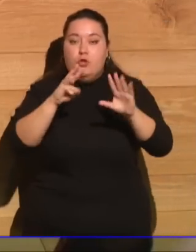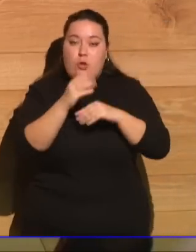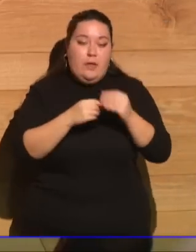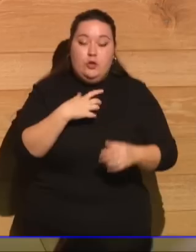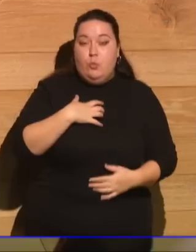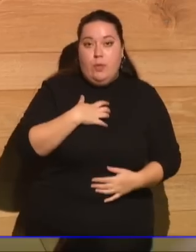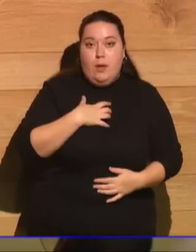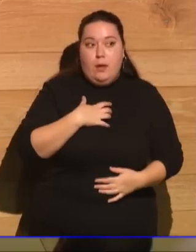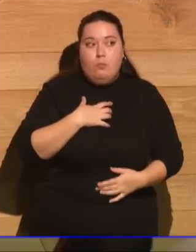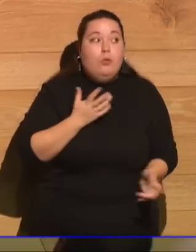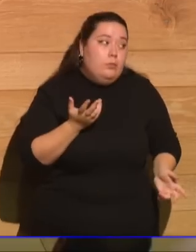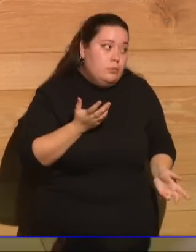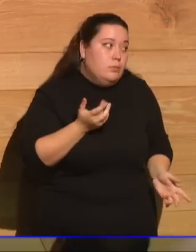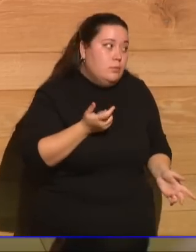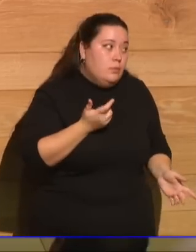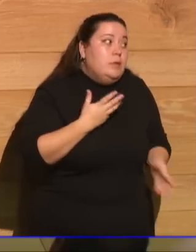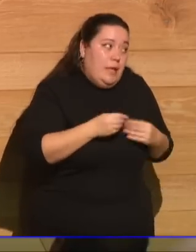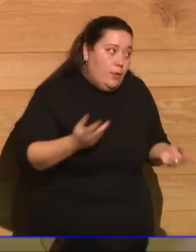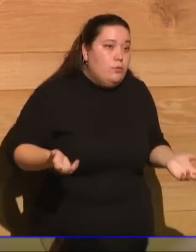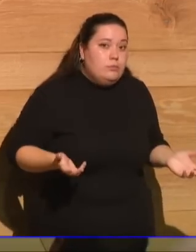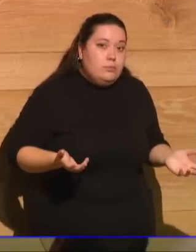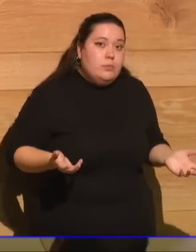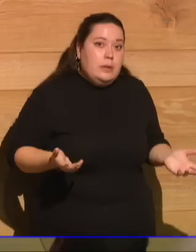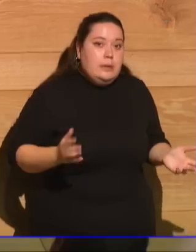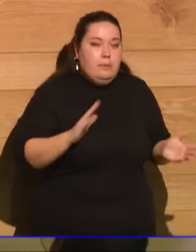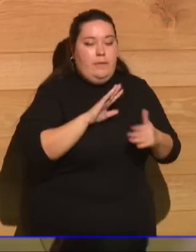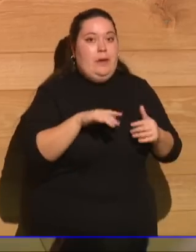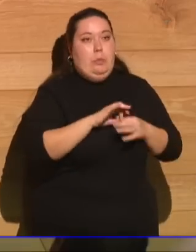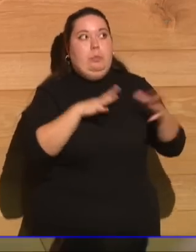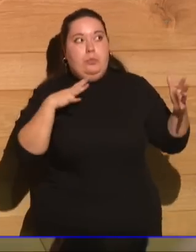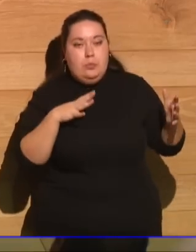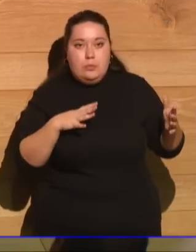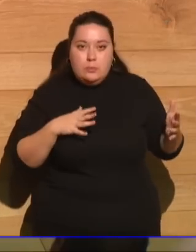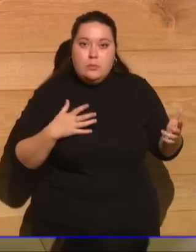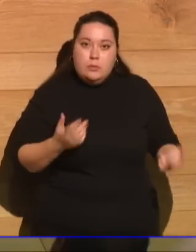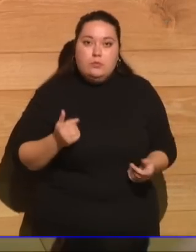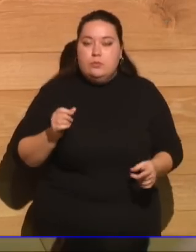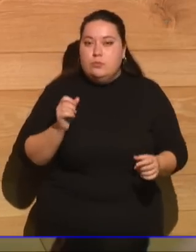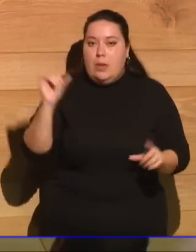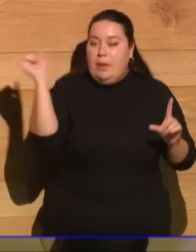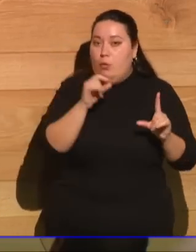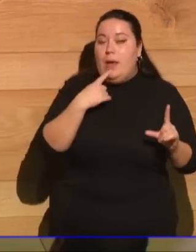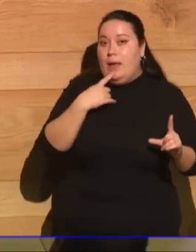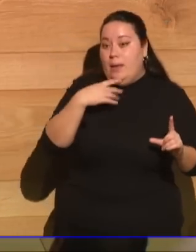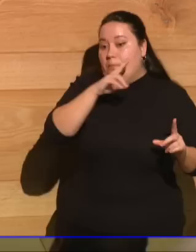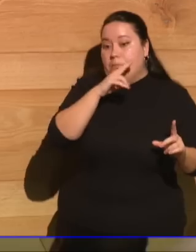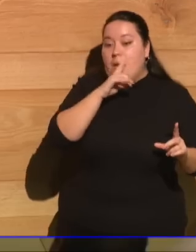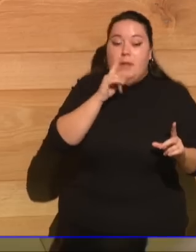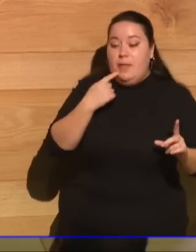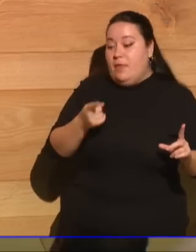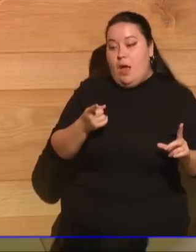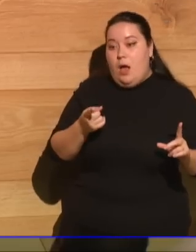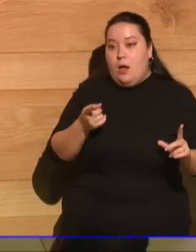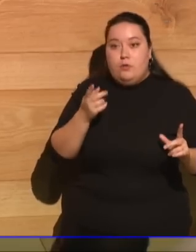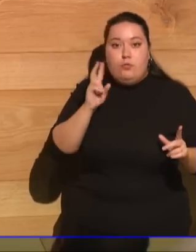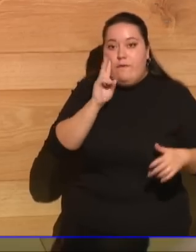sí. Oye, pero... Por lo visto sí, pero que resultaba rupturista. Sí, ¿Cómo- era la cómo película llega? que tu madre te decía, esta no la puedes ver